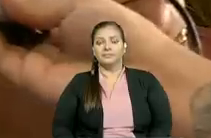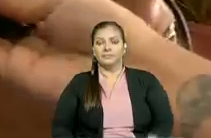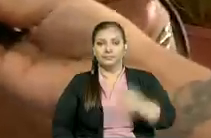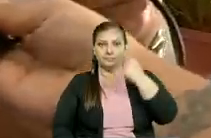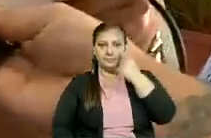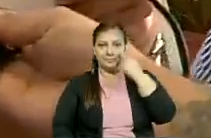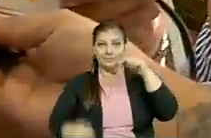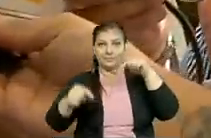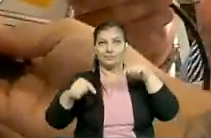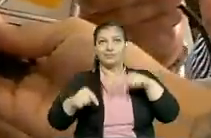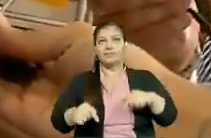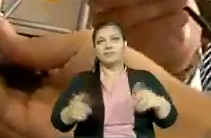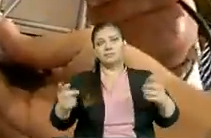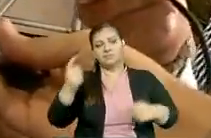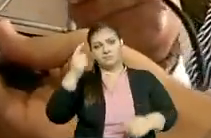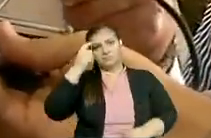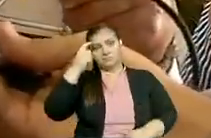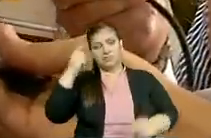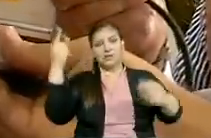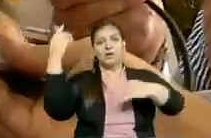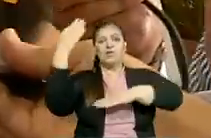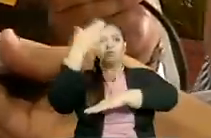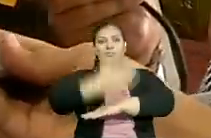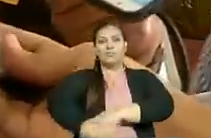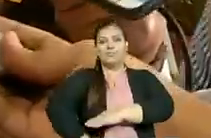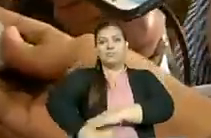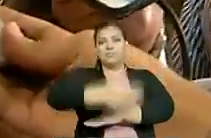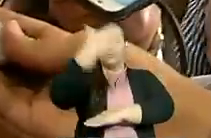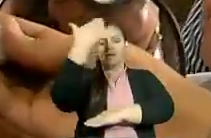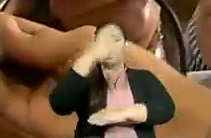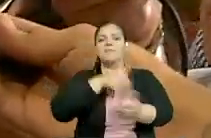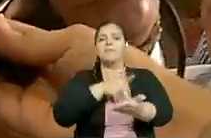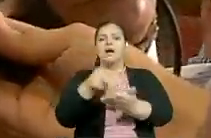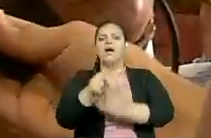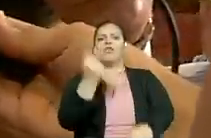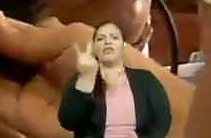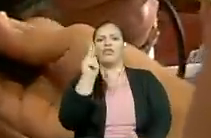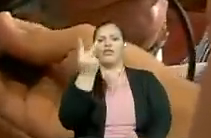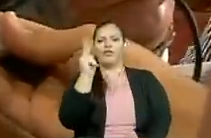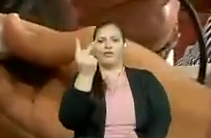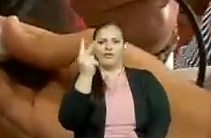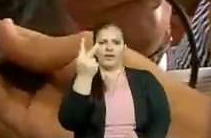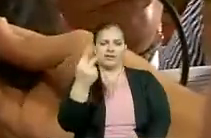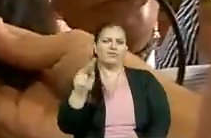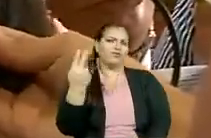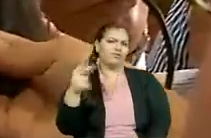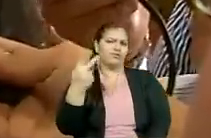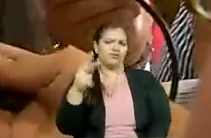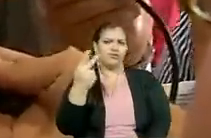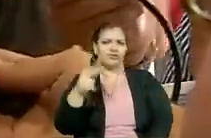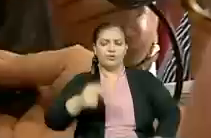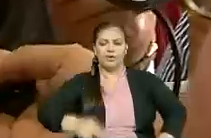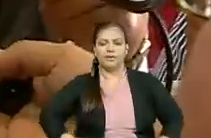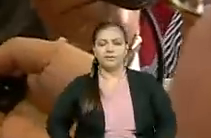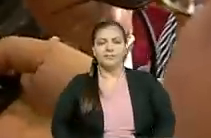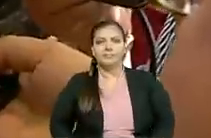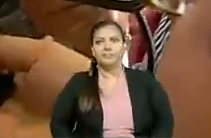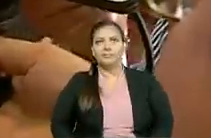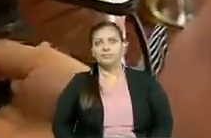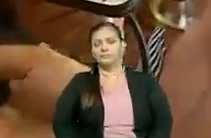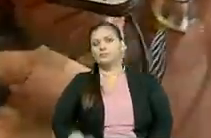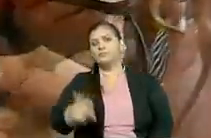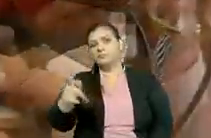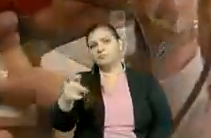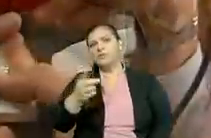11.40 kilómetros. Se tiene previsto $2 el peaje. Tiene una ventaja que no es obligatorio. Todos